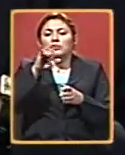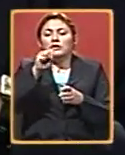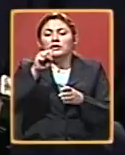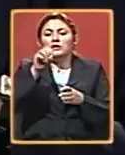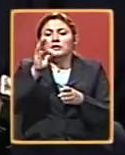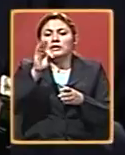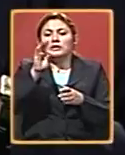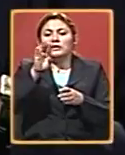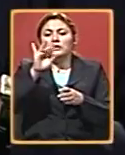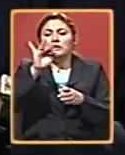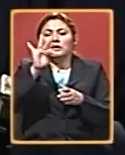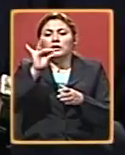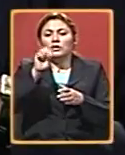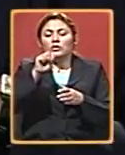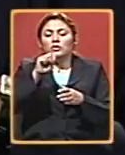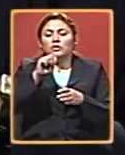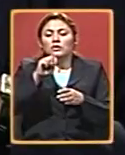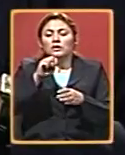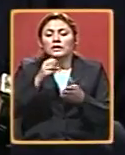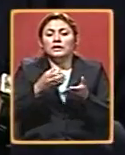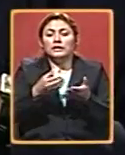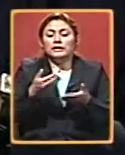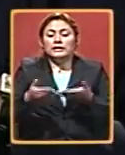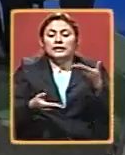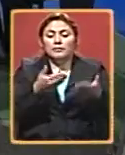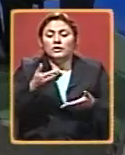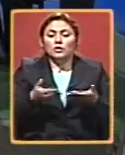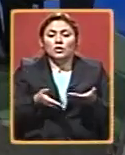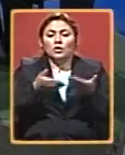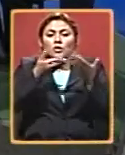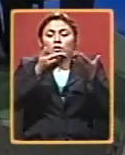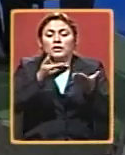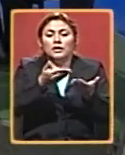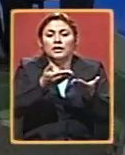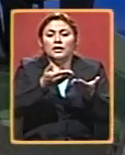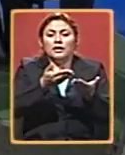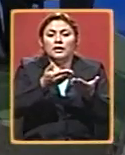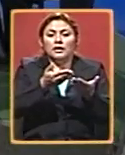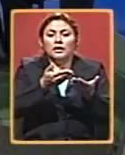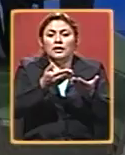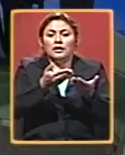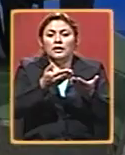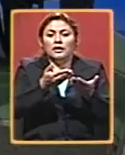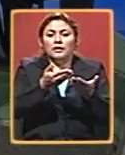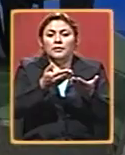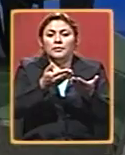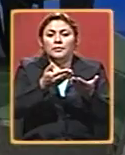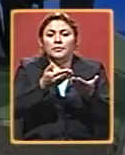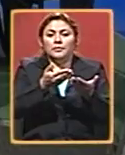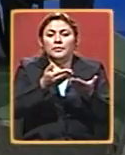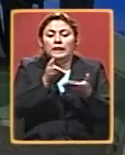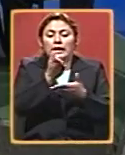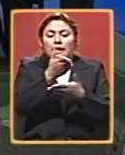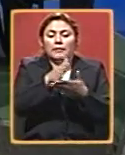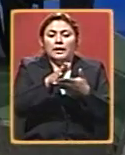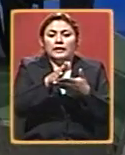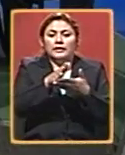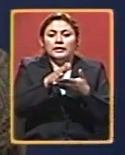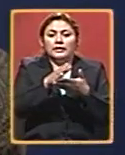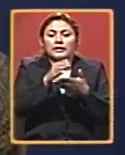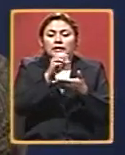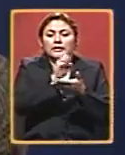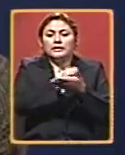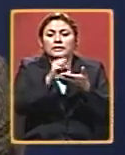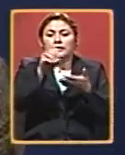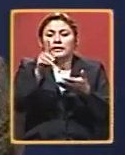Unión que son provistos los servicios, que son la parte de San Diego y